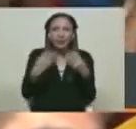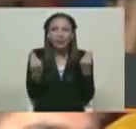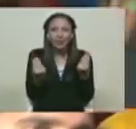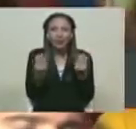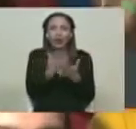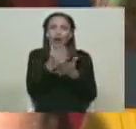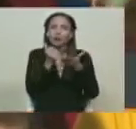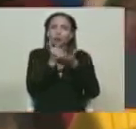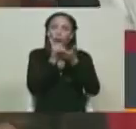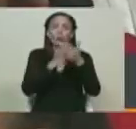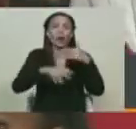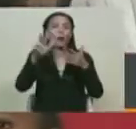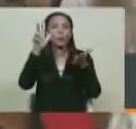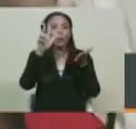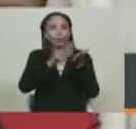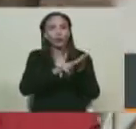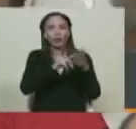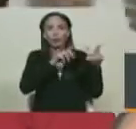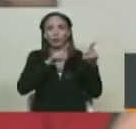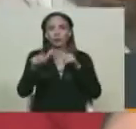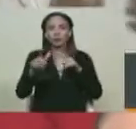Está aprobado.